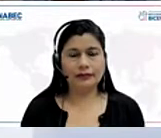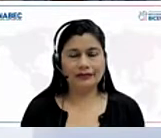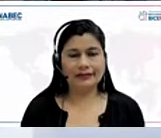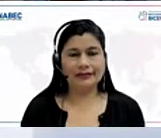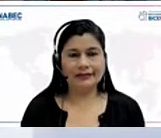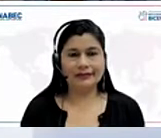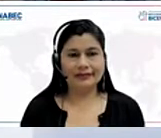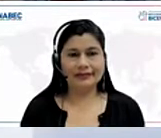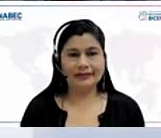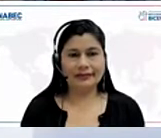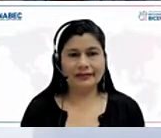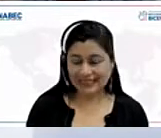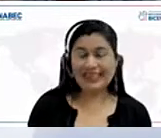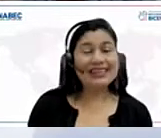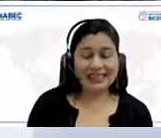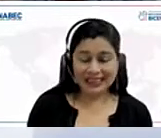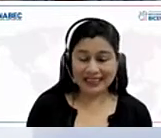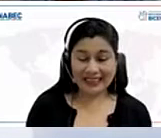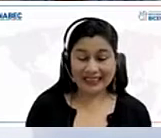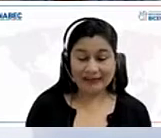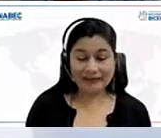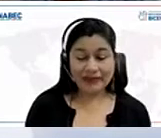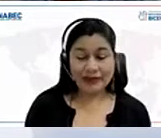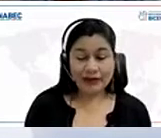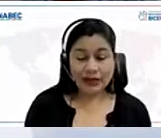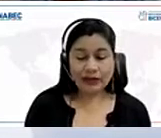de investigación que están disponibles allá. Excelente.